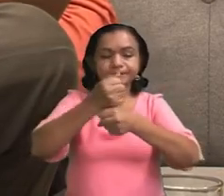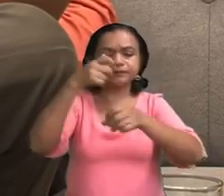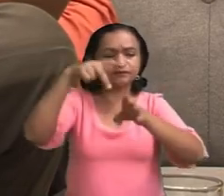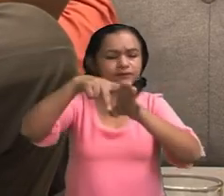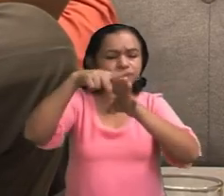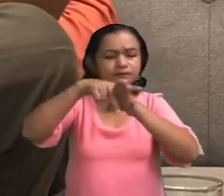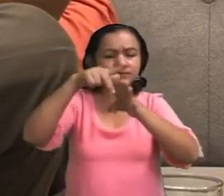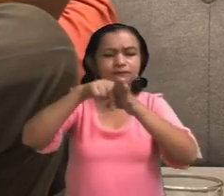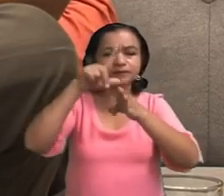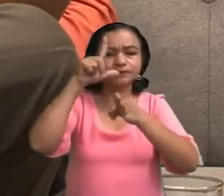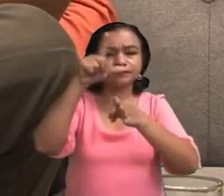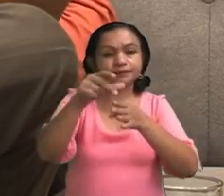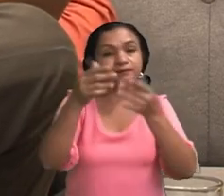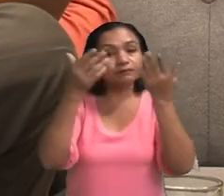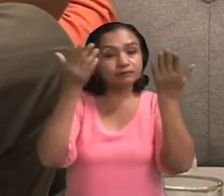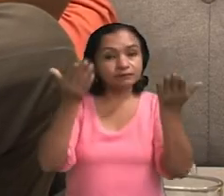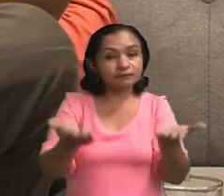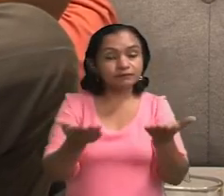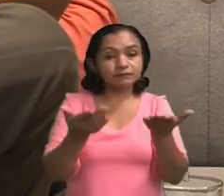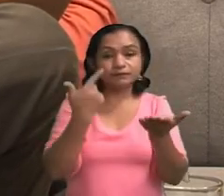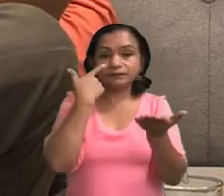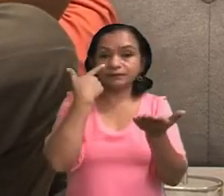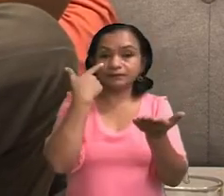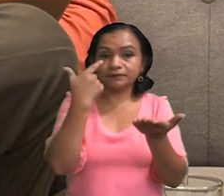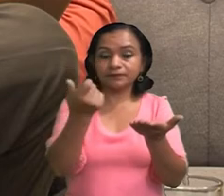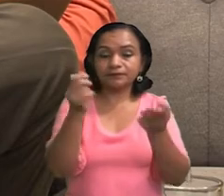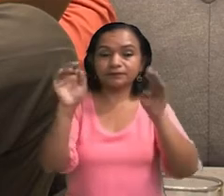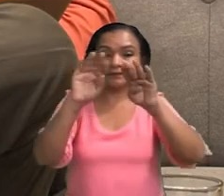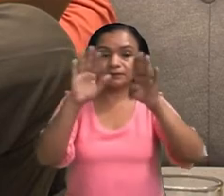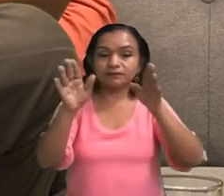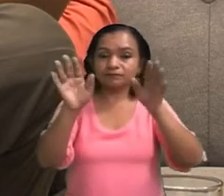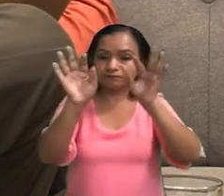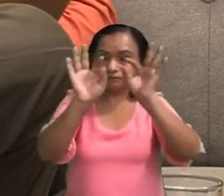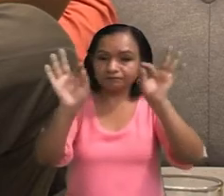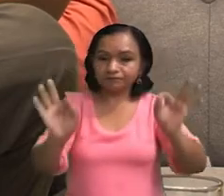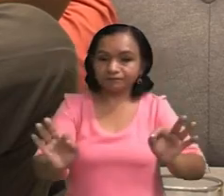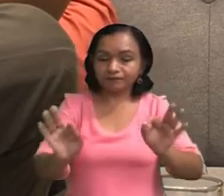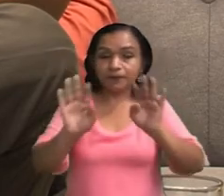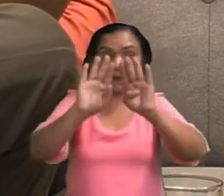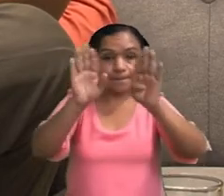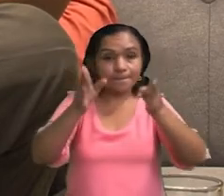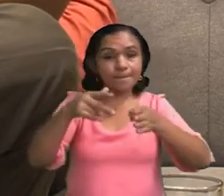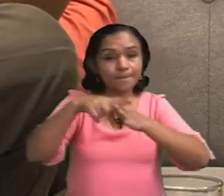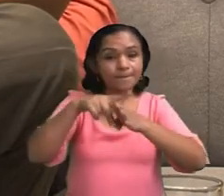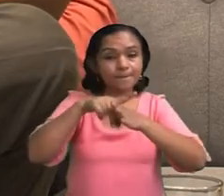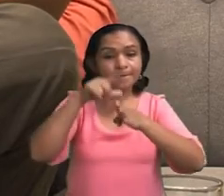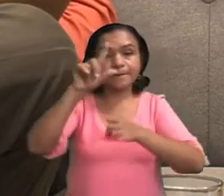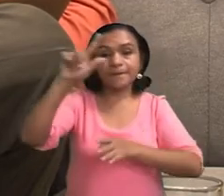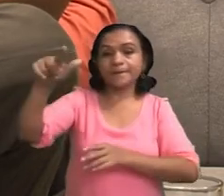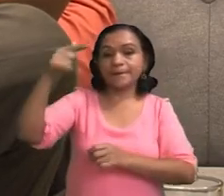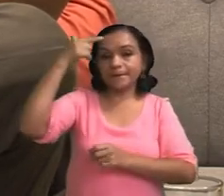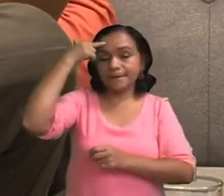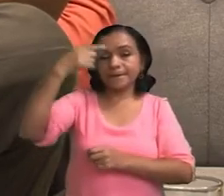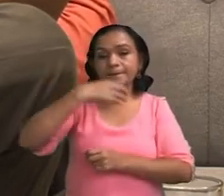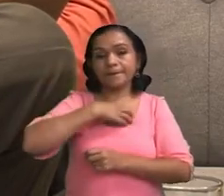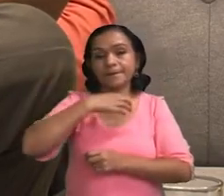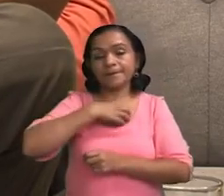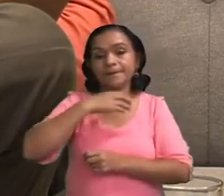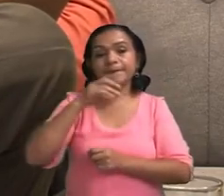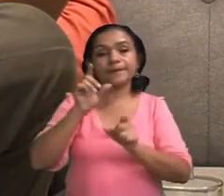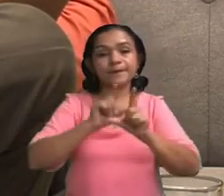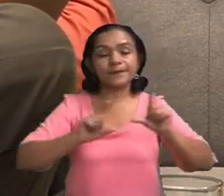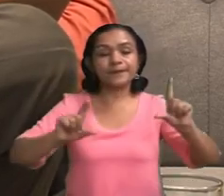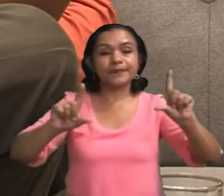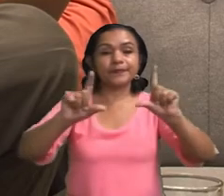campesina. Lógicamente nuestro reconocimiento a la mujer campesina viene desde nuestro gobierno en los espacios,